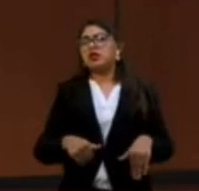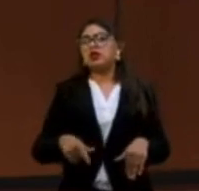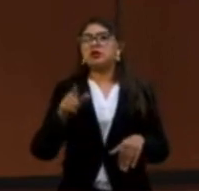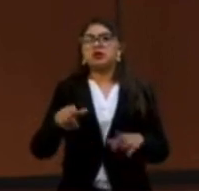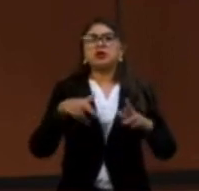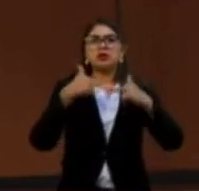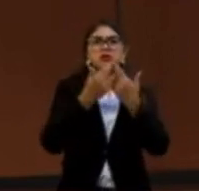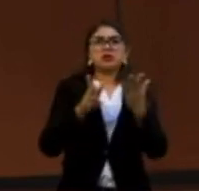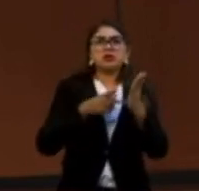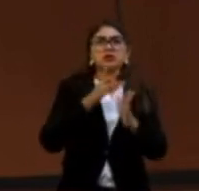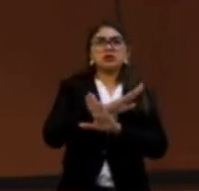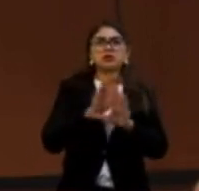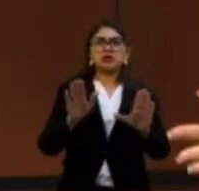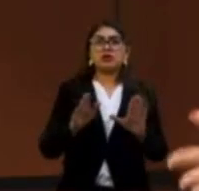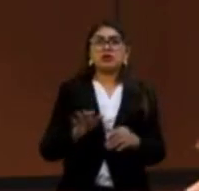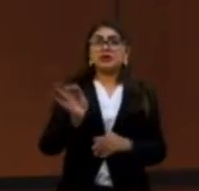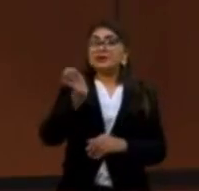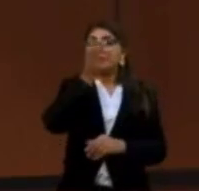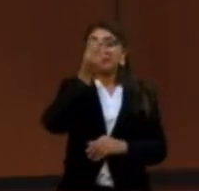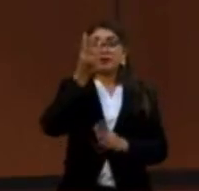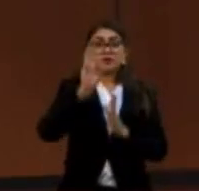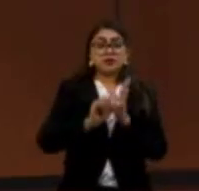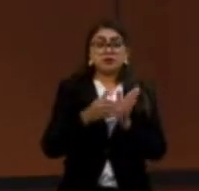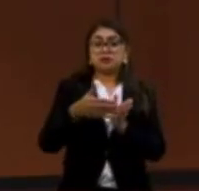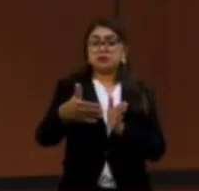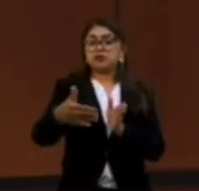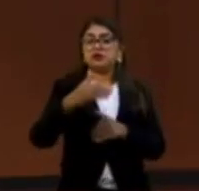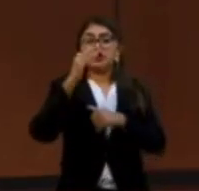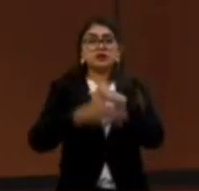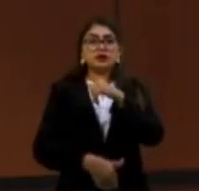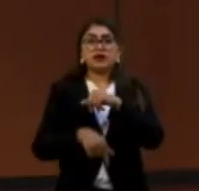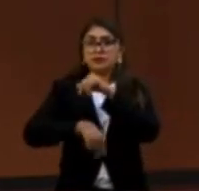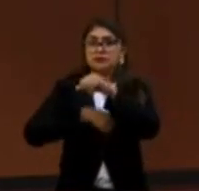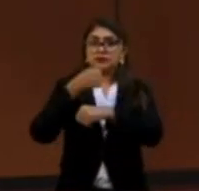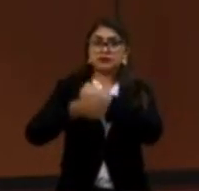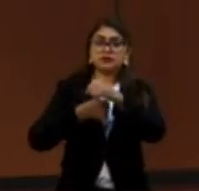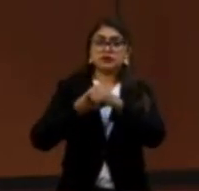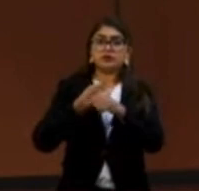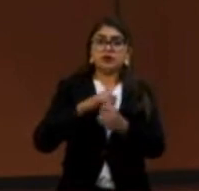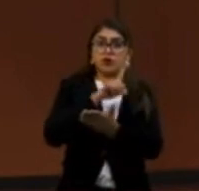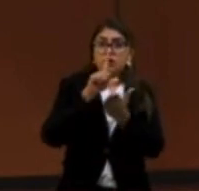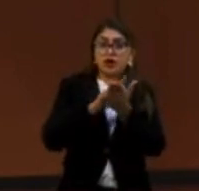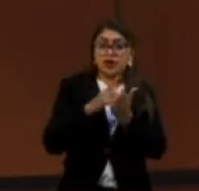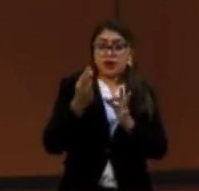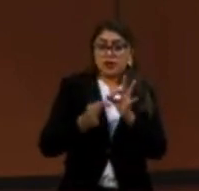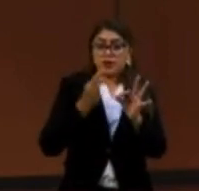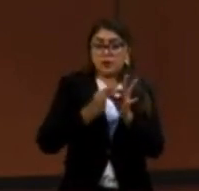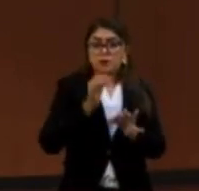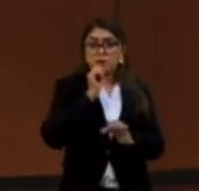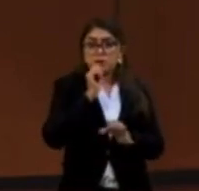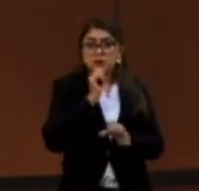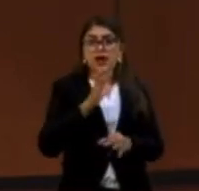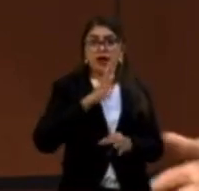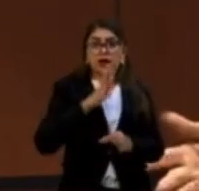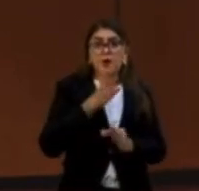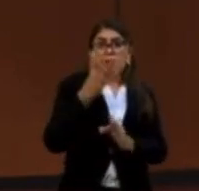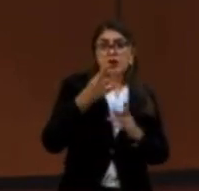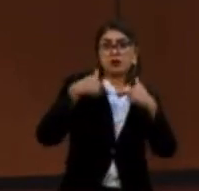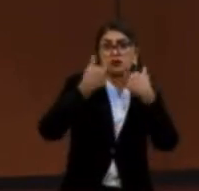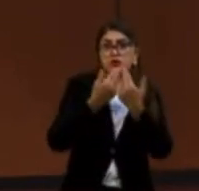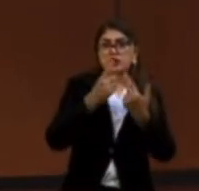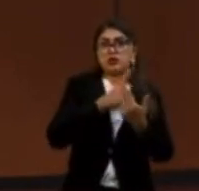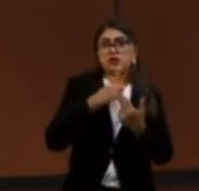a 3 meses de concluir el año y no han cumplido con la ley, cuando menos 4 sesiones en que se deben de llevar a cabo,